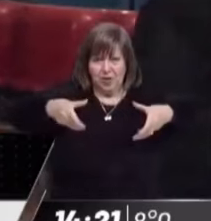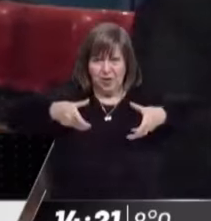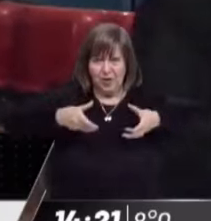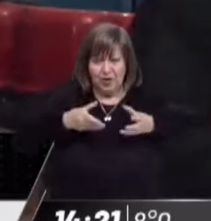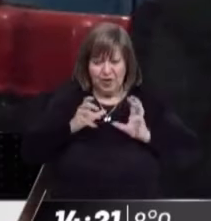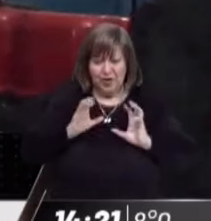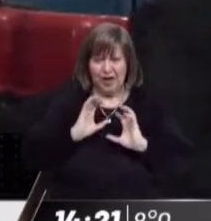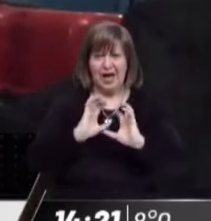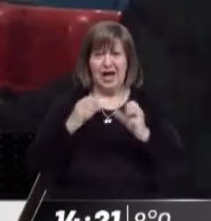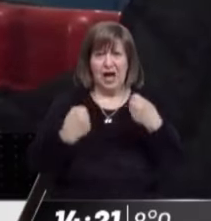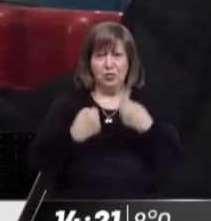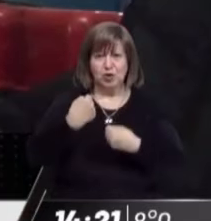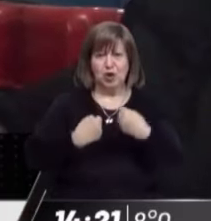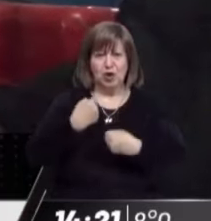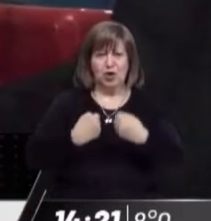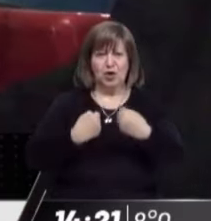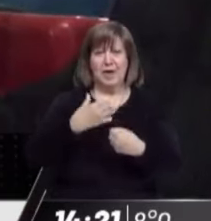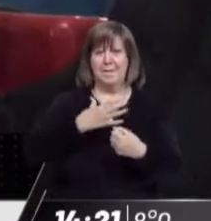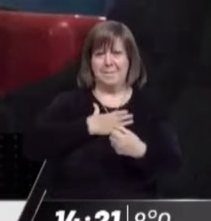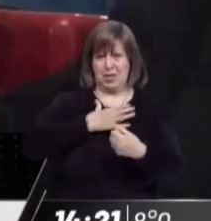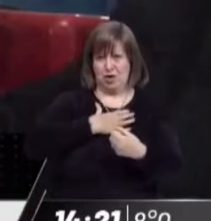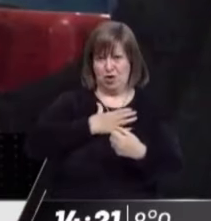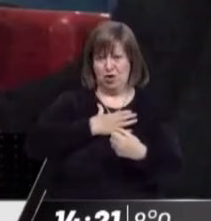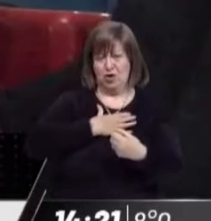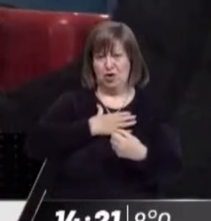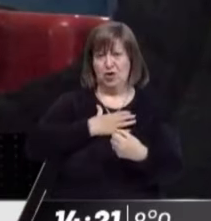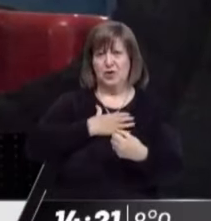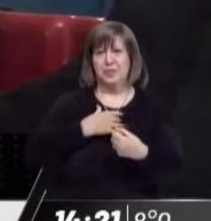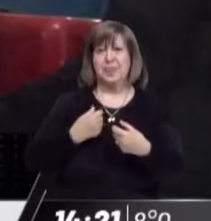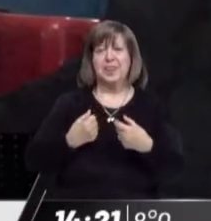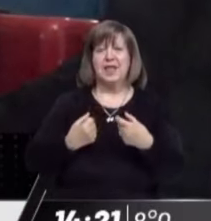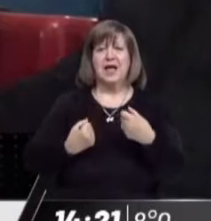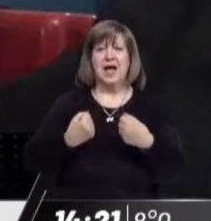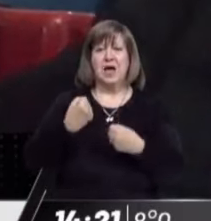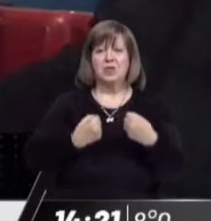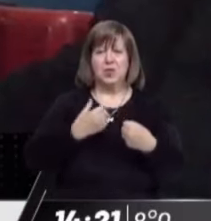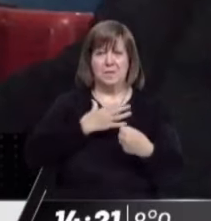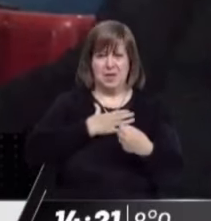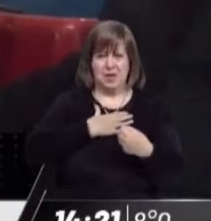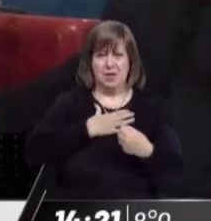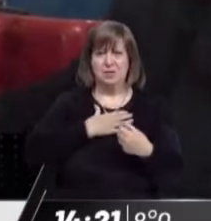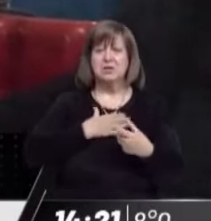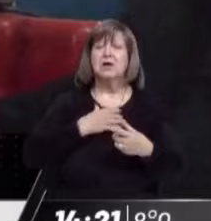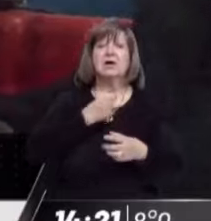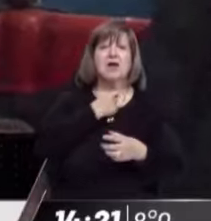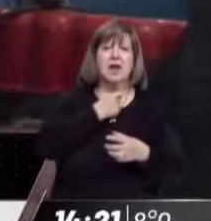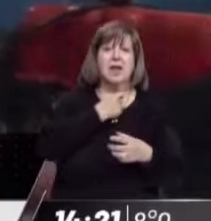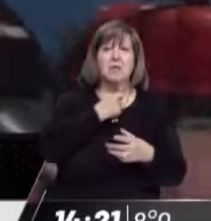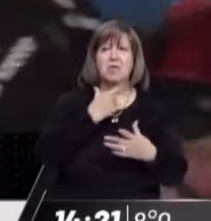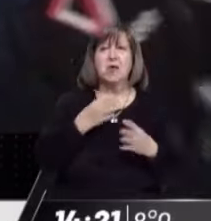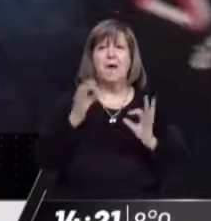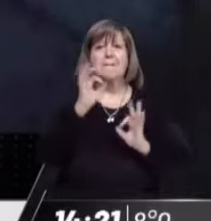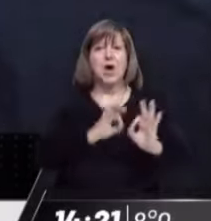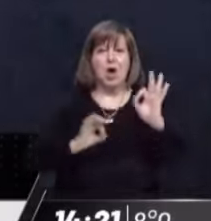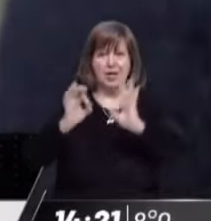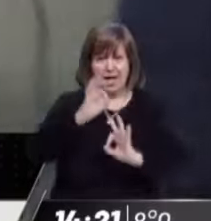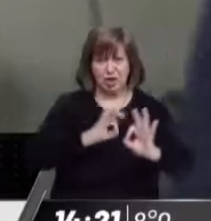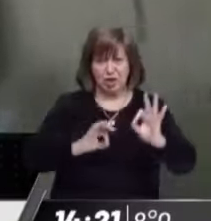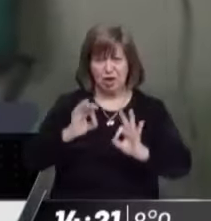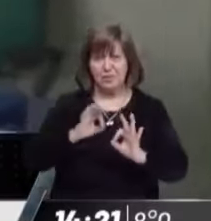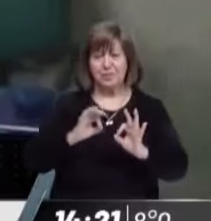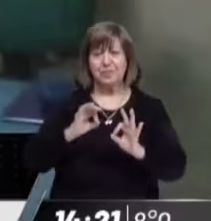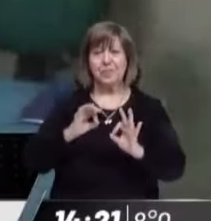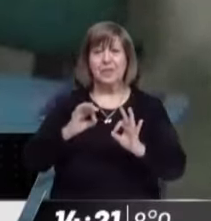proyecto. El auto es mío. Fue un proyecto que presentamos y tener la fortuna de que los chicos lo hicieran. El auto es